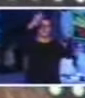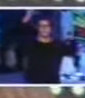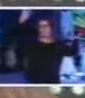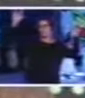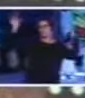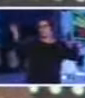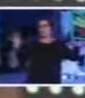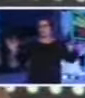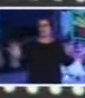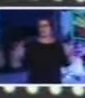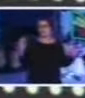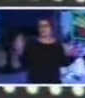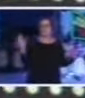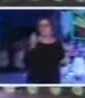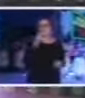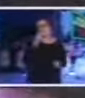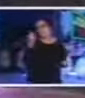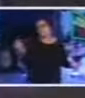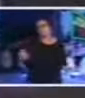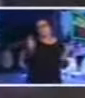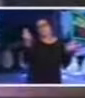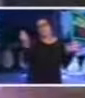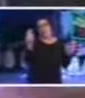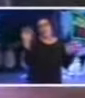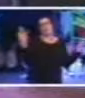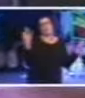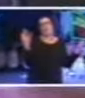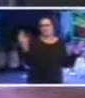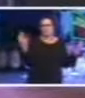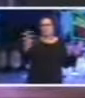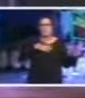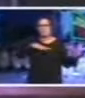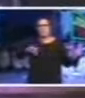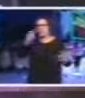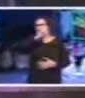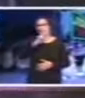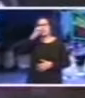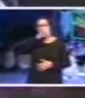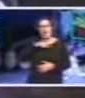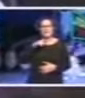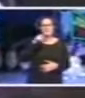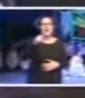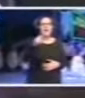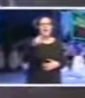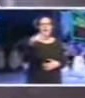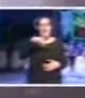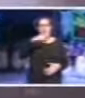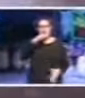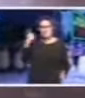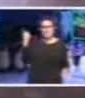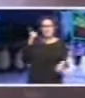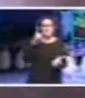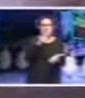Es mejor poderte cantar otro